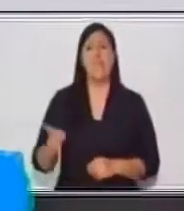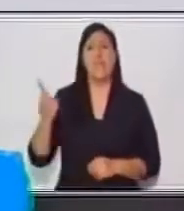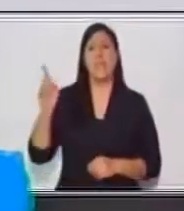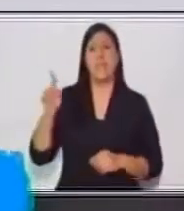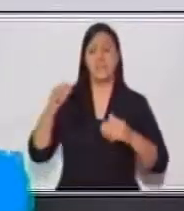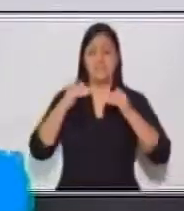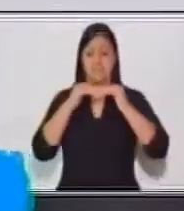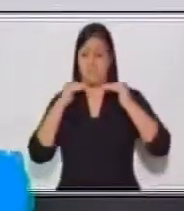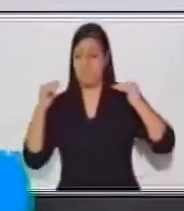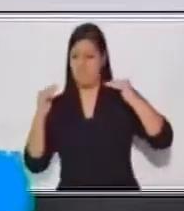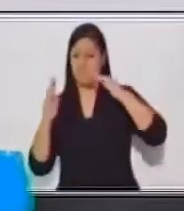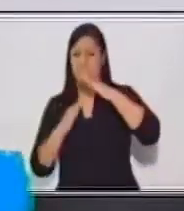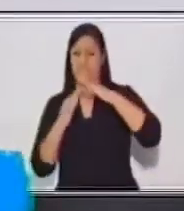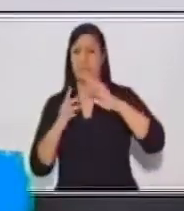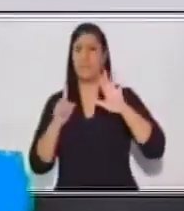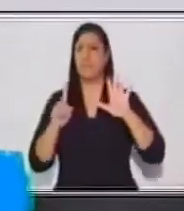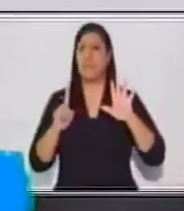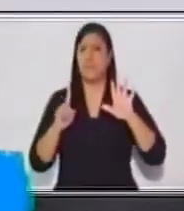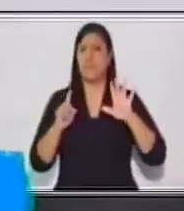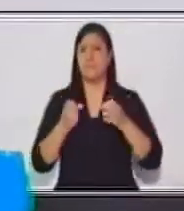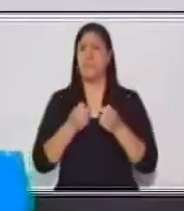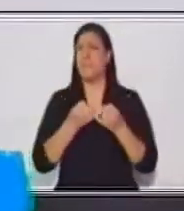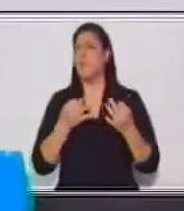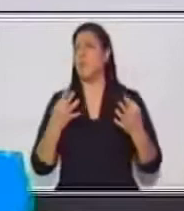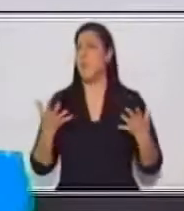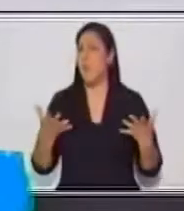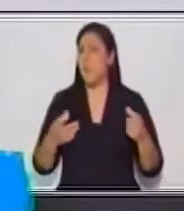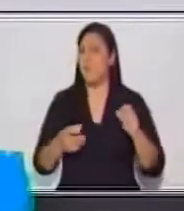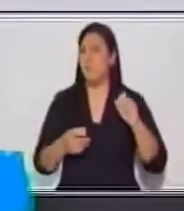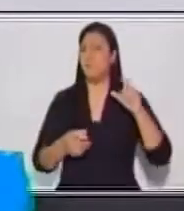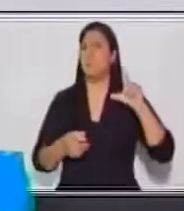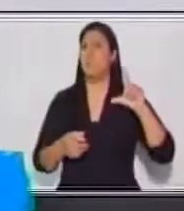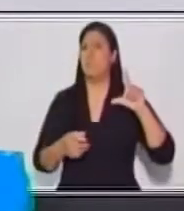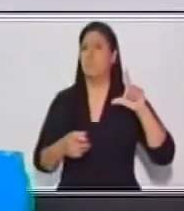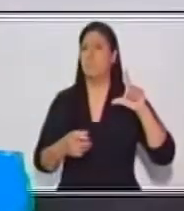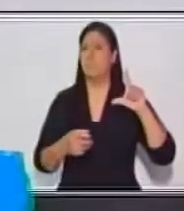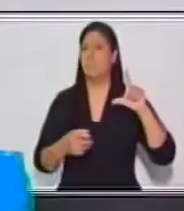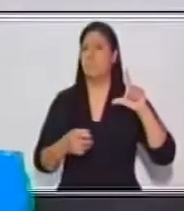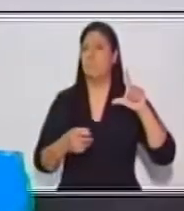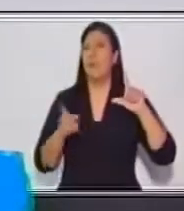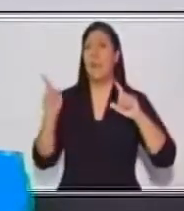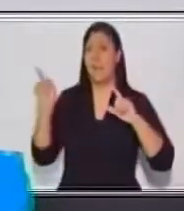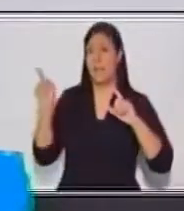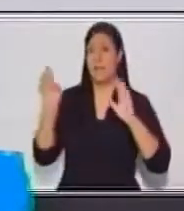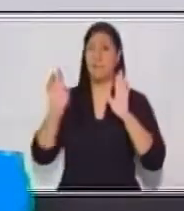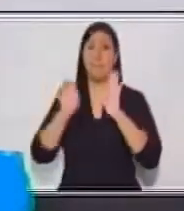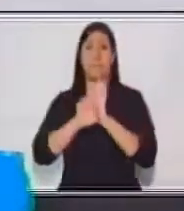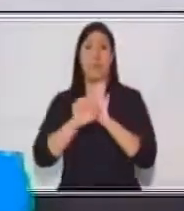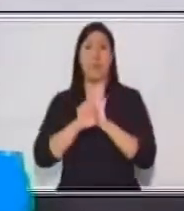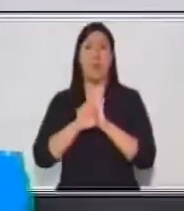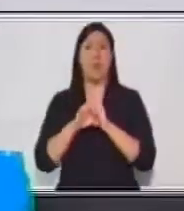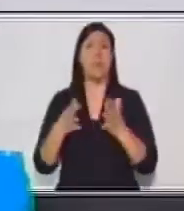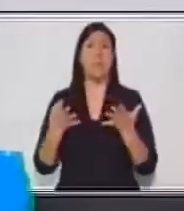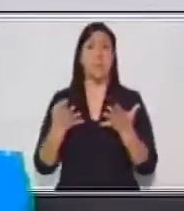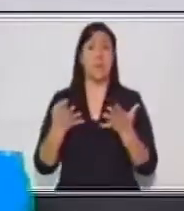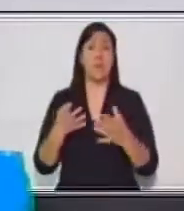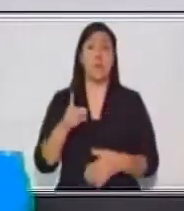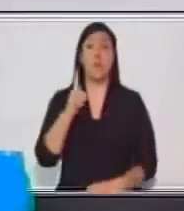6, ¿cuánto mide su altura? En este, por ejemplo, mide